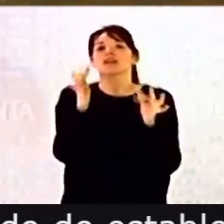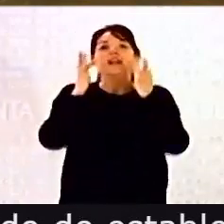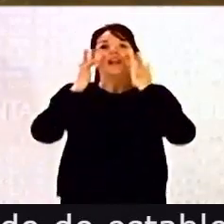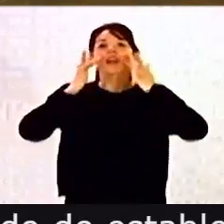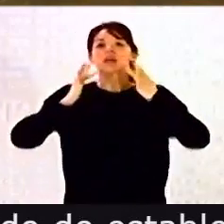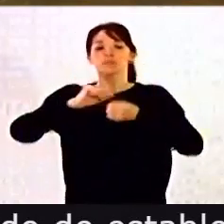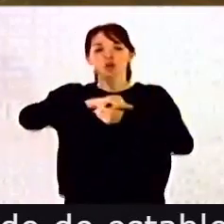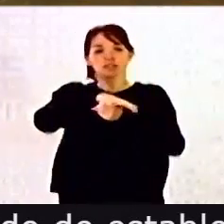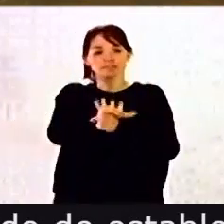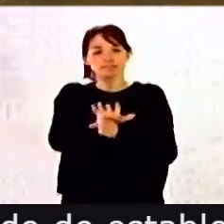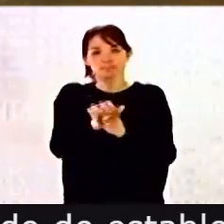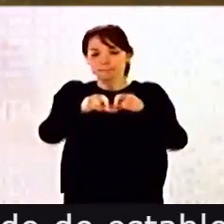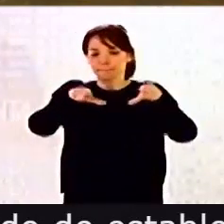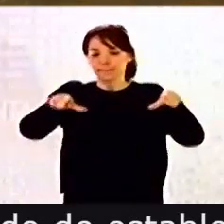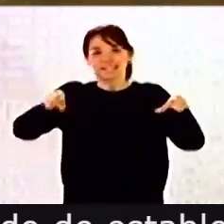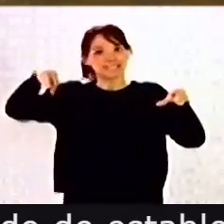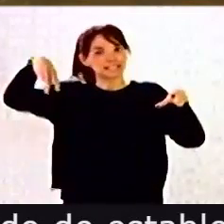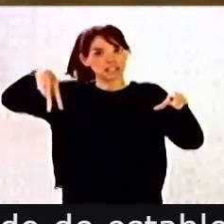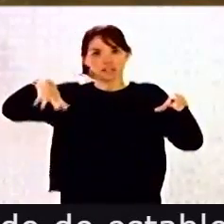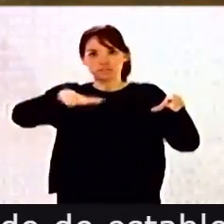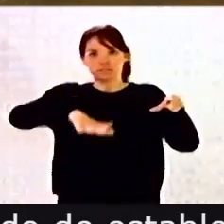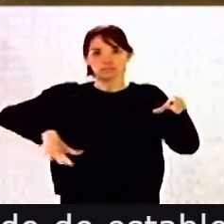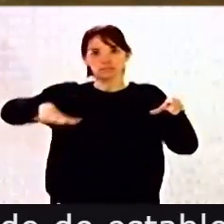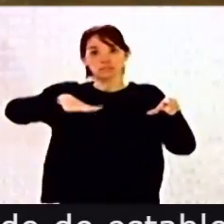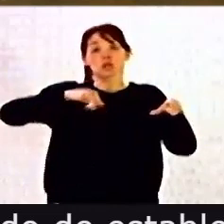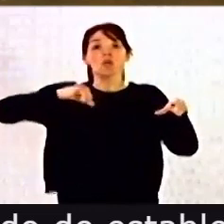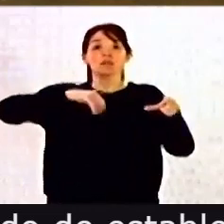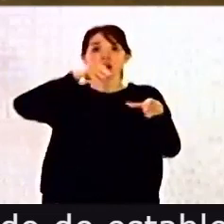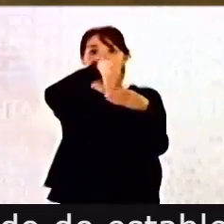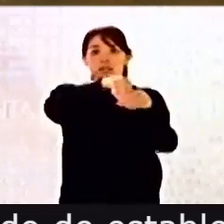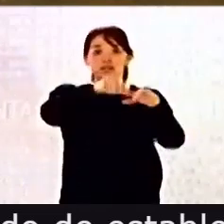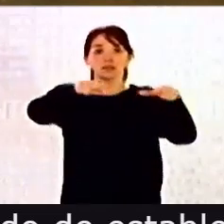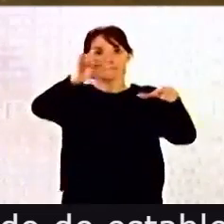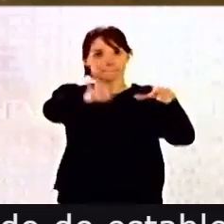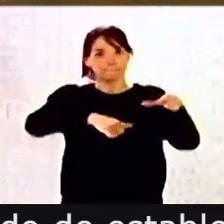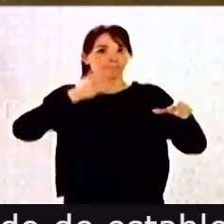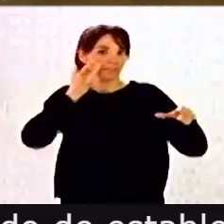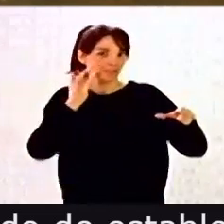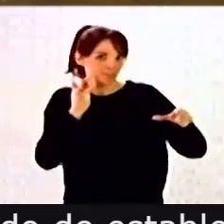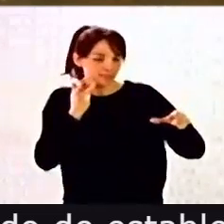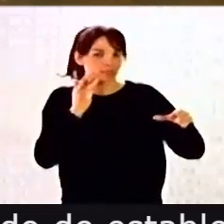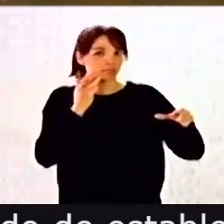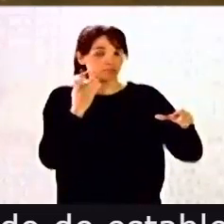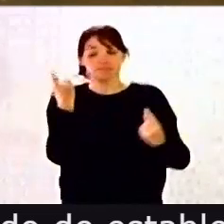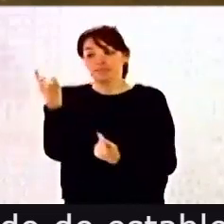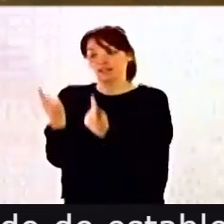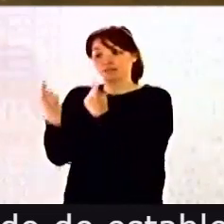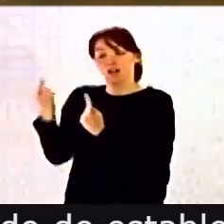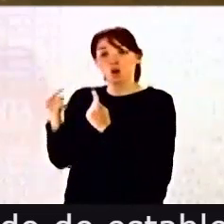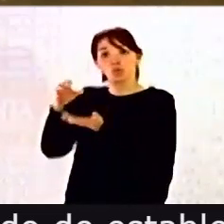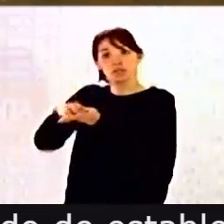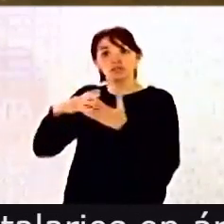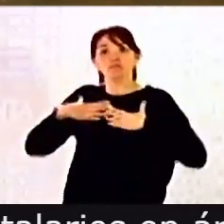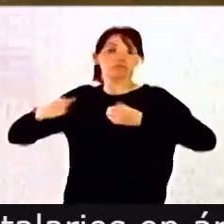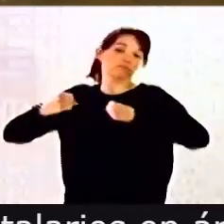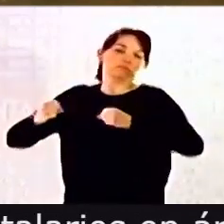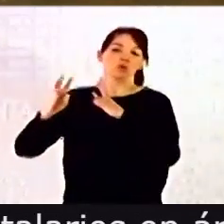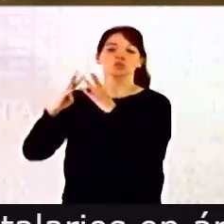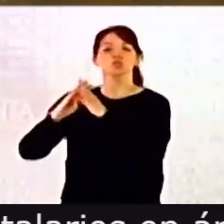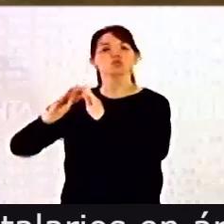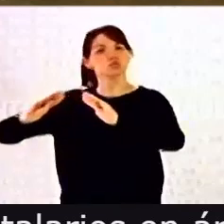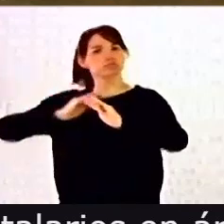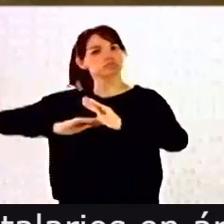COVID dentro de nuestros centros hospitalarios. En algunas áreas de salud, por su mayor infraestructura, podremos tener